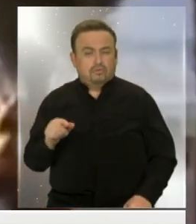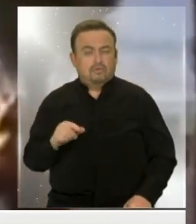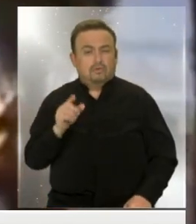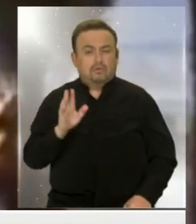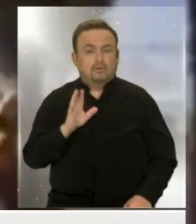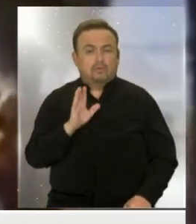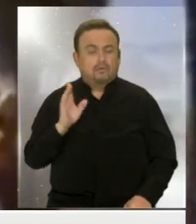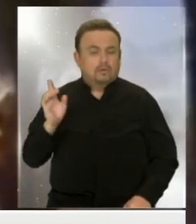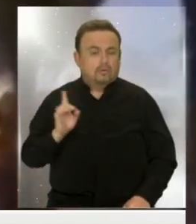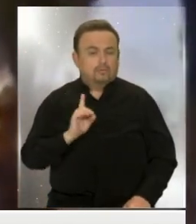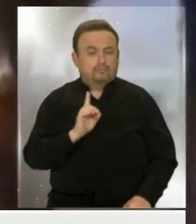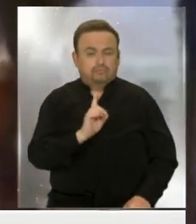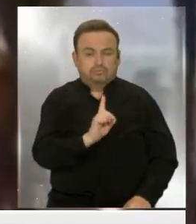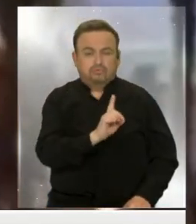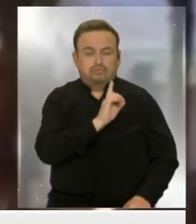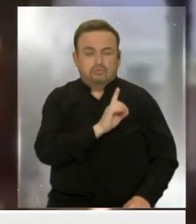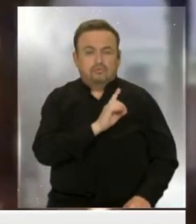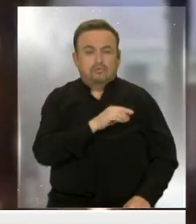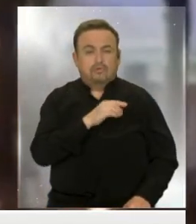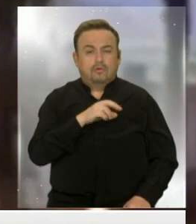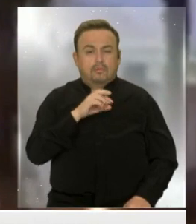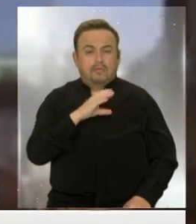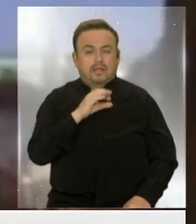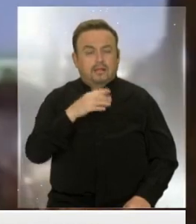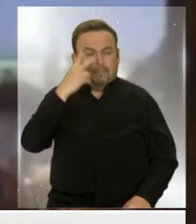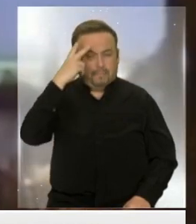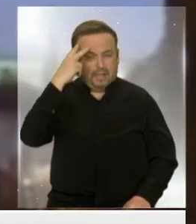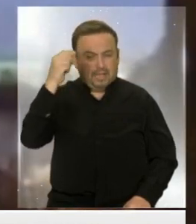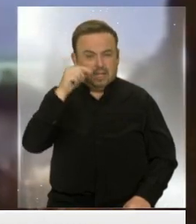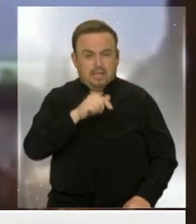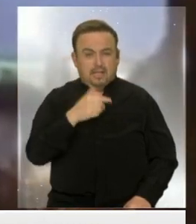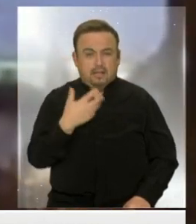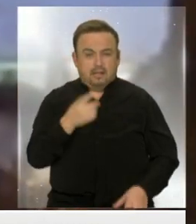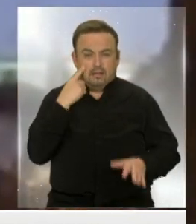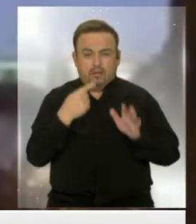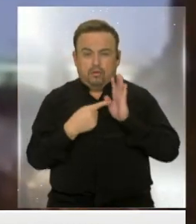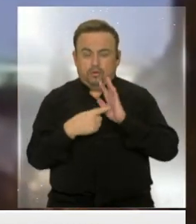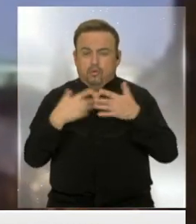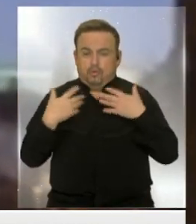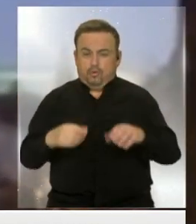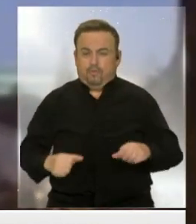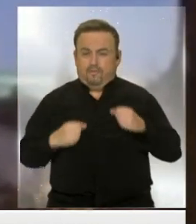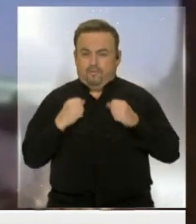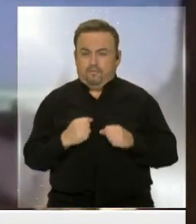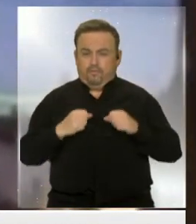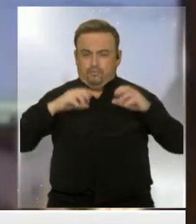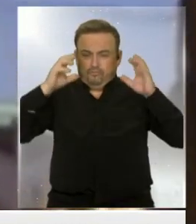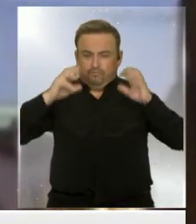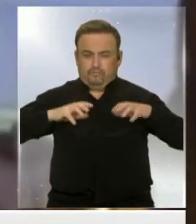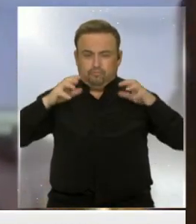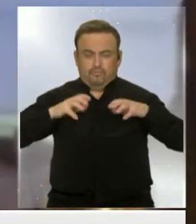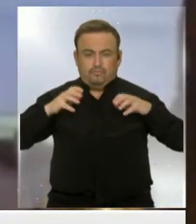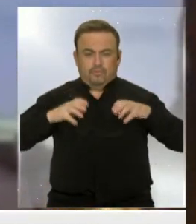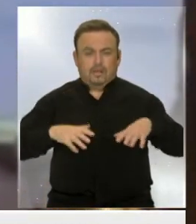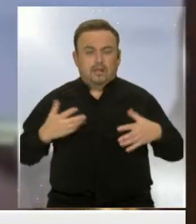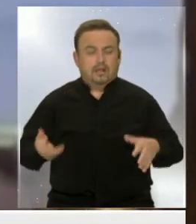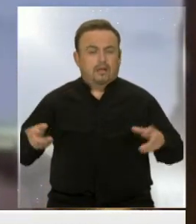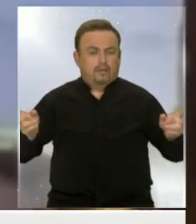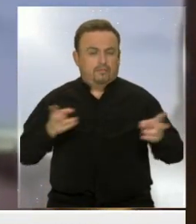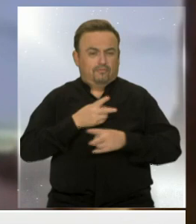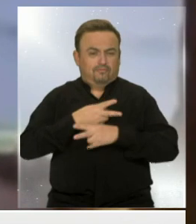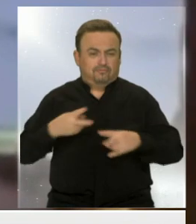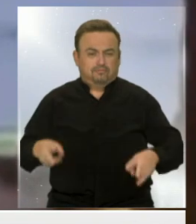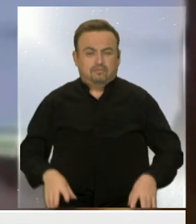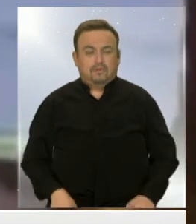en su paso por la costa del Pacífico mexicano. Se manifestó con fuertes lluvias, intensas ráfagas de viento.